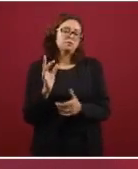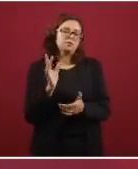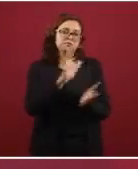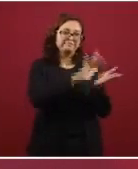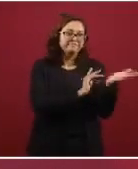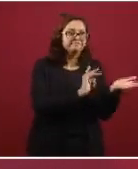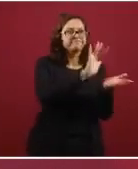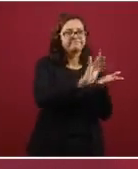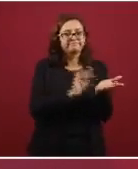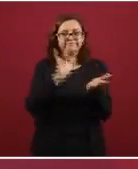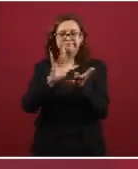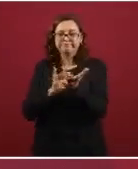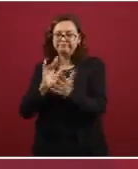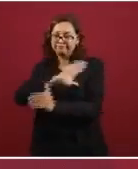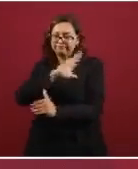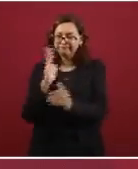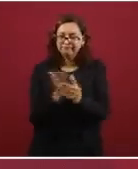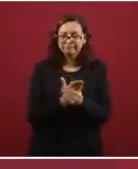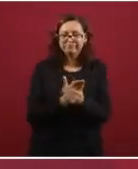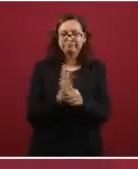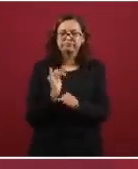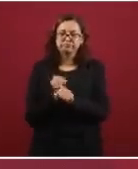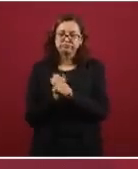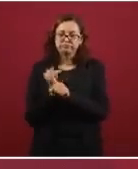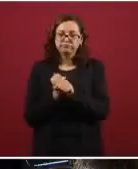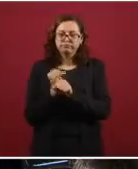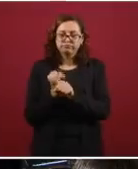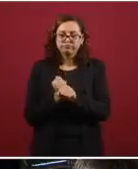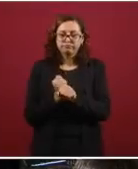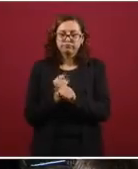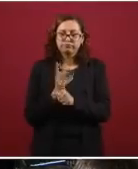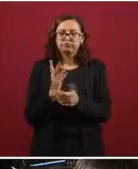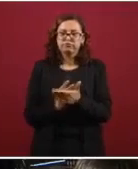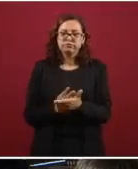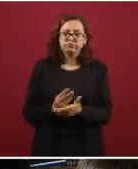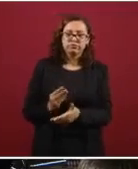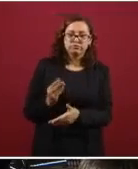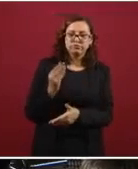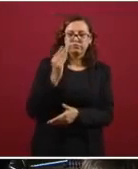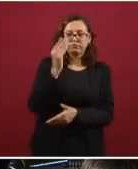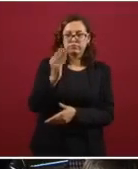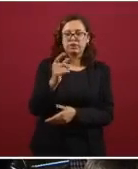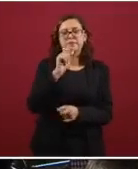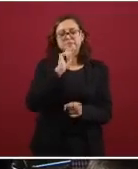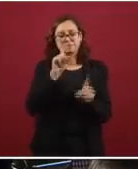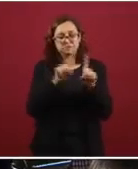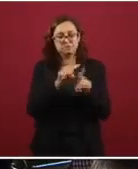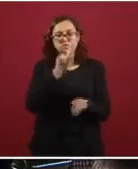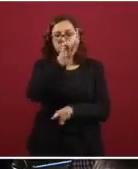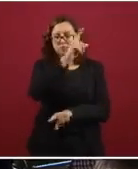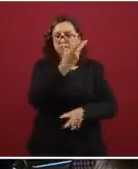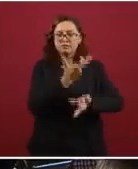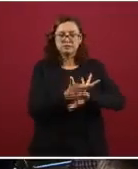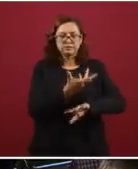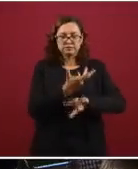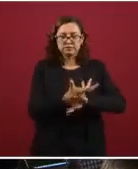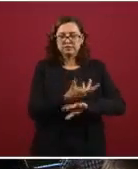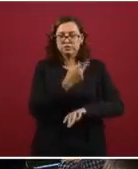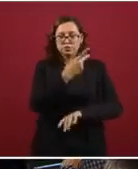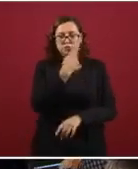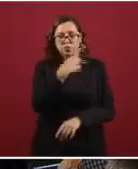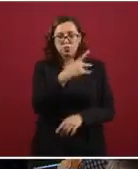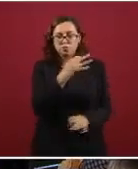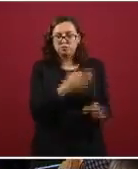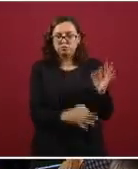será lo que llamamos en México carpeta de investigación y lo va a presentar ante las autoridades